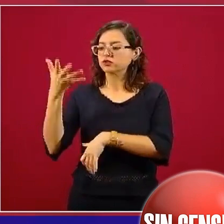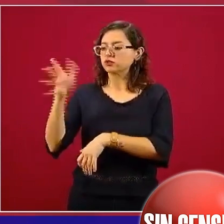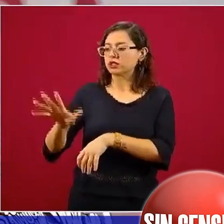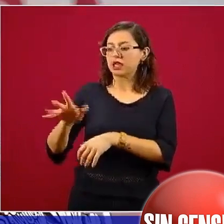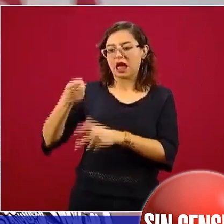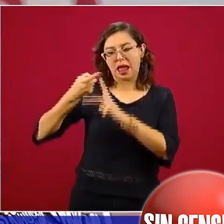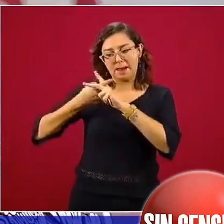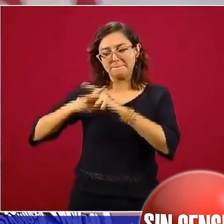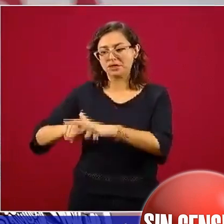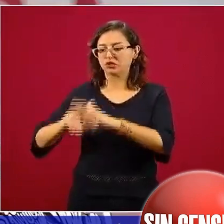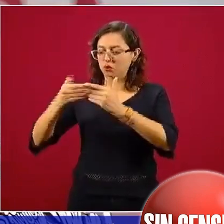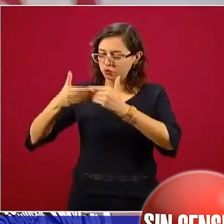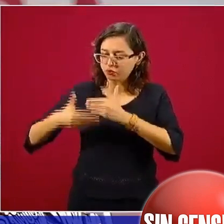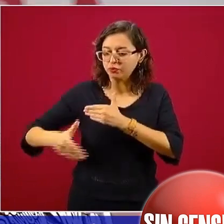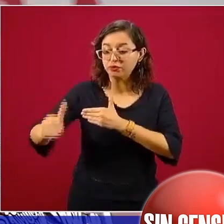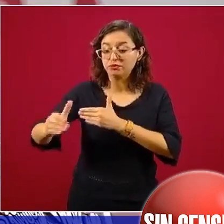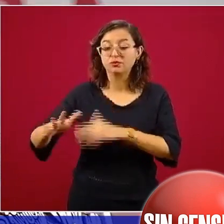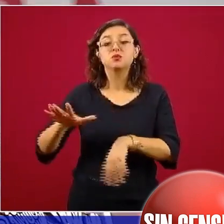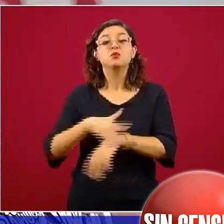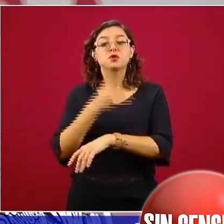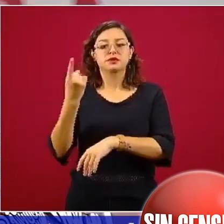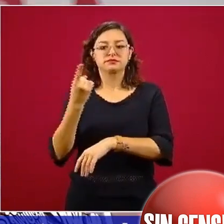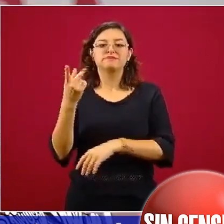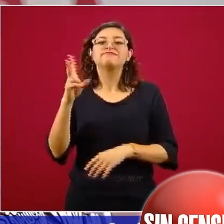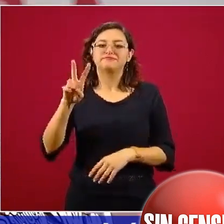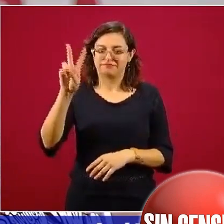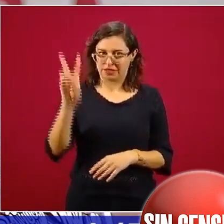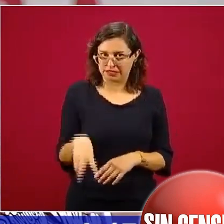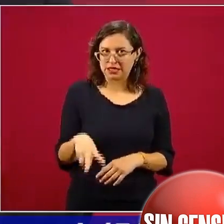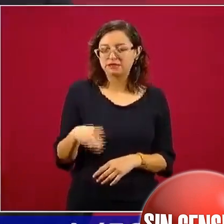porque en efecto Miguel Hidalgo